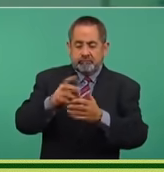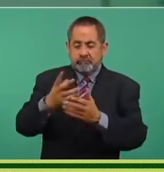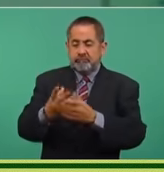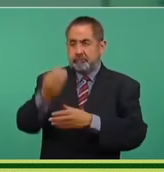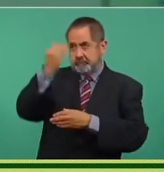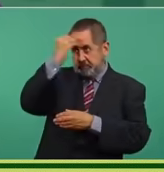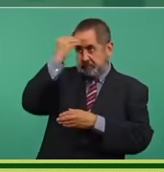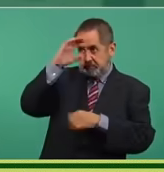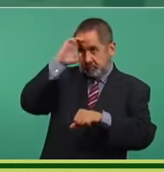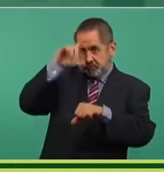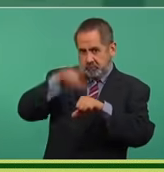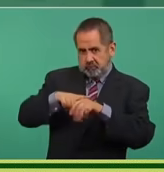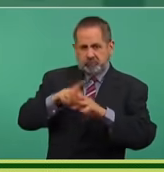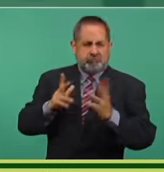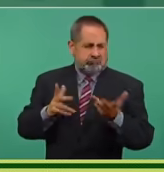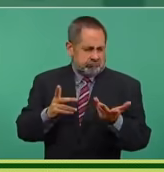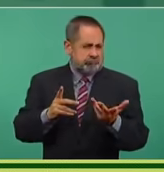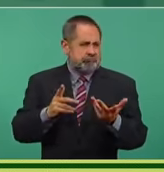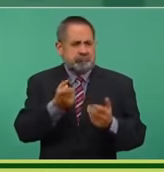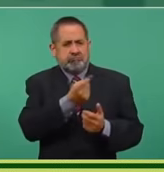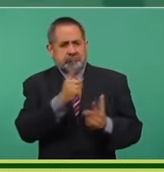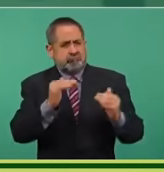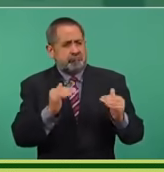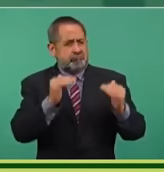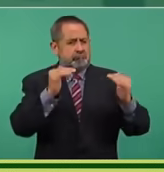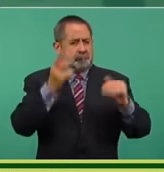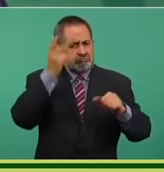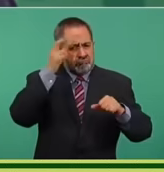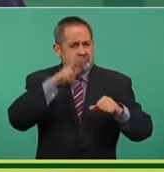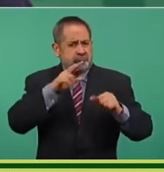se pueden tener altos grados académicos